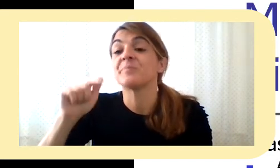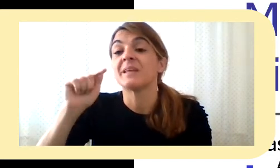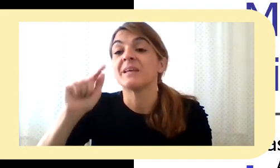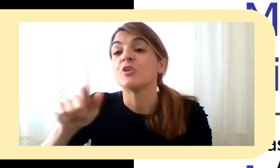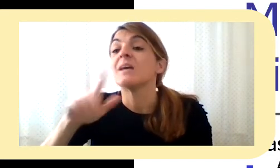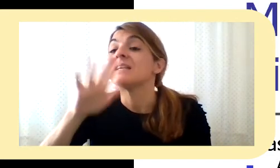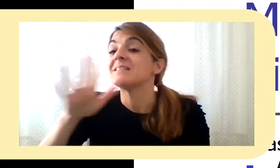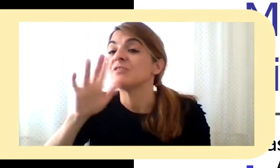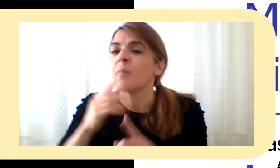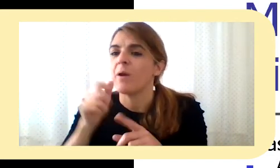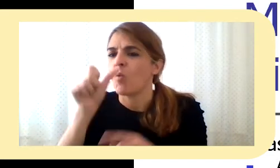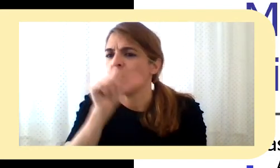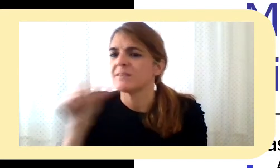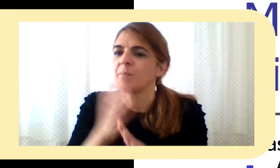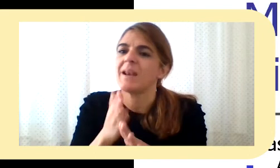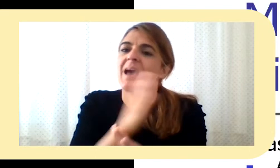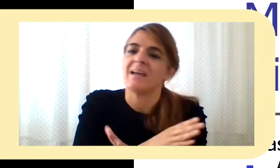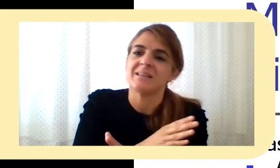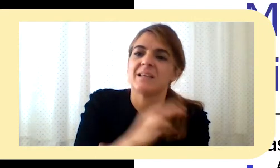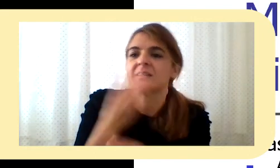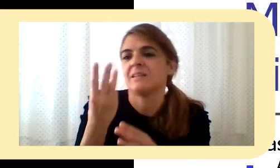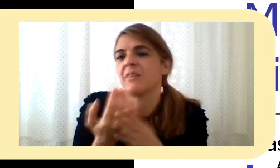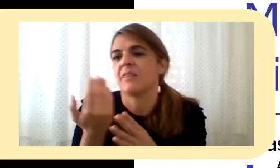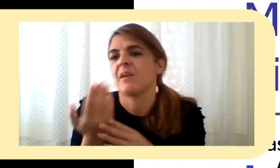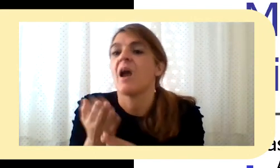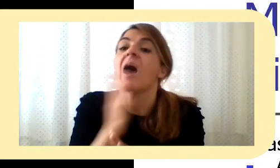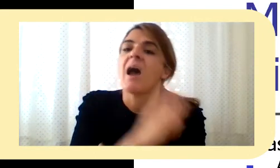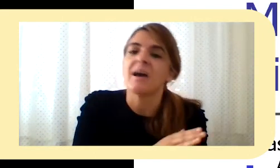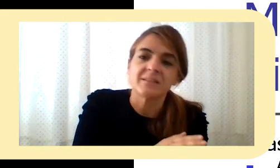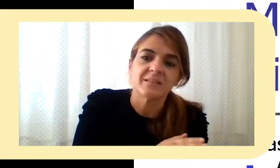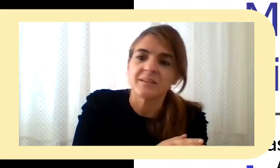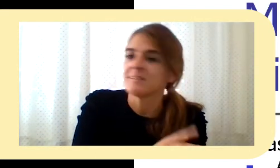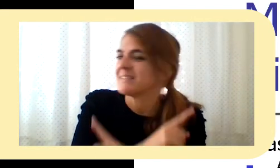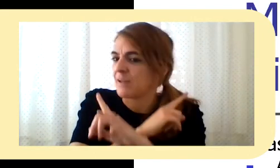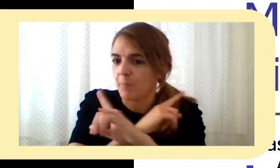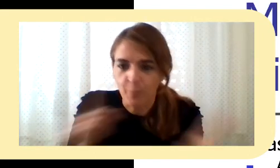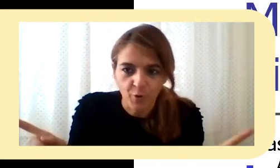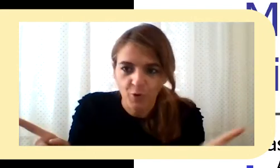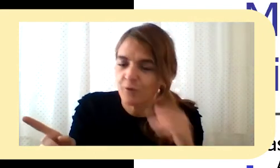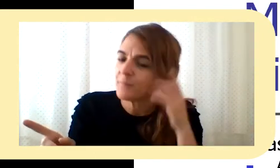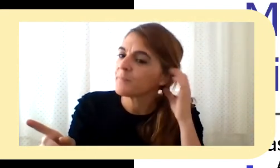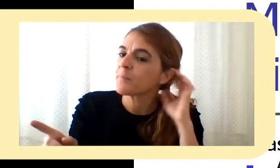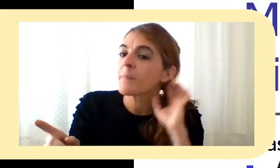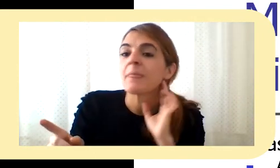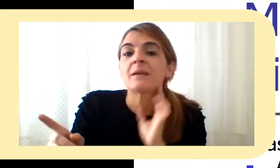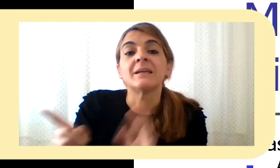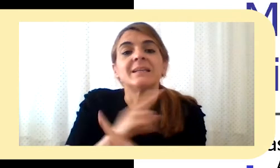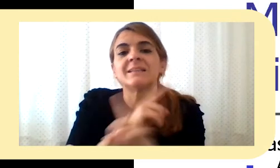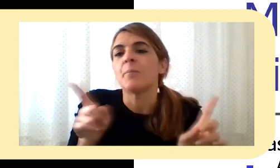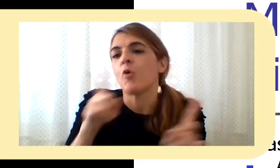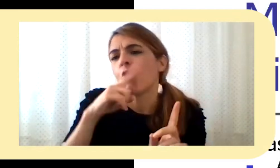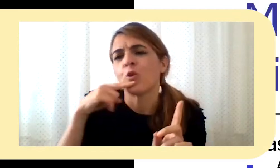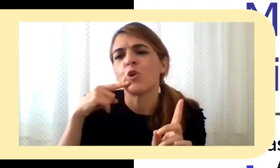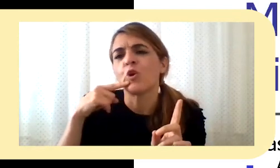días antes, ni 3 días antes. La menstruación no tendría que producirnos dolor en las mamas ni quistes en las